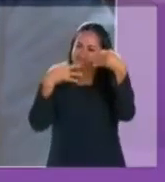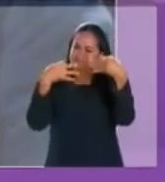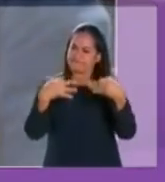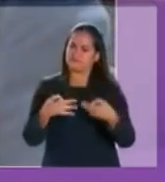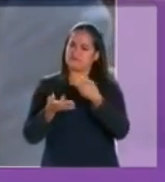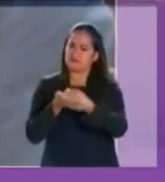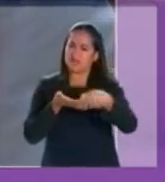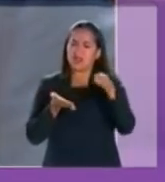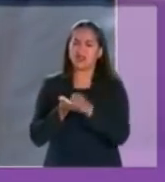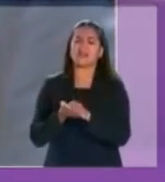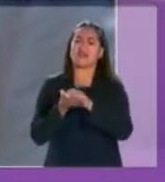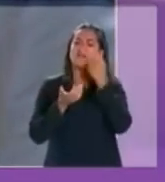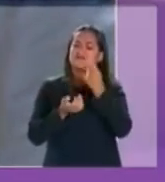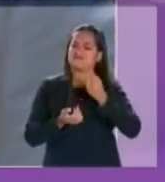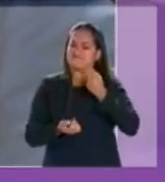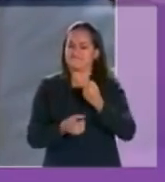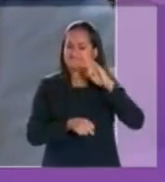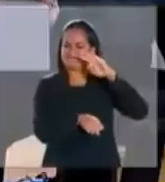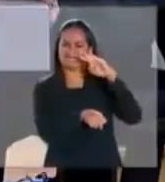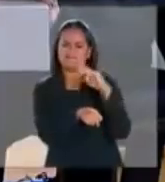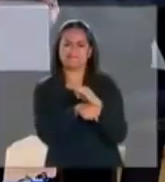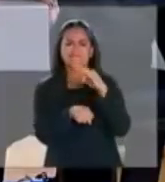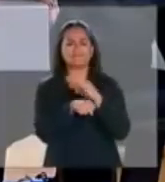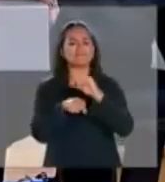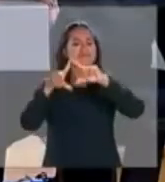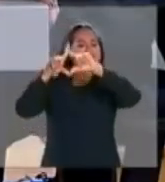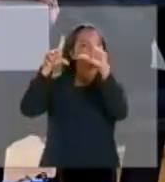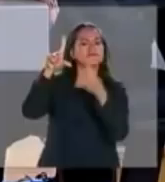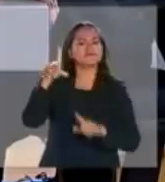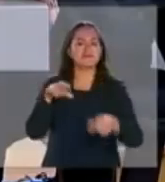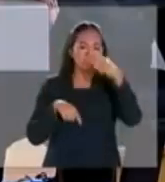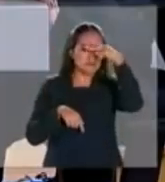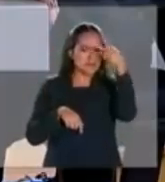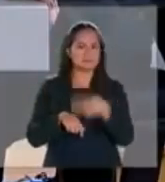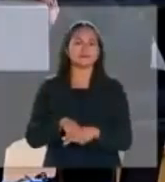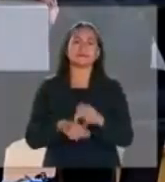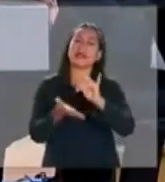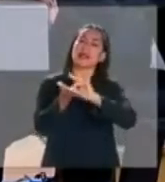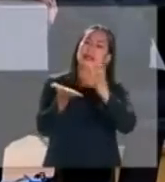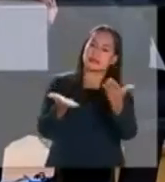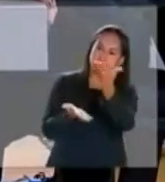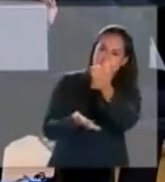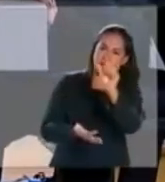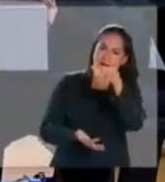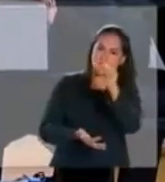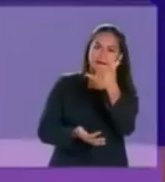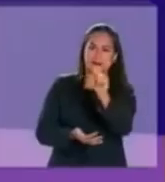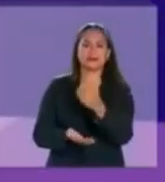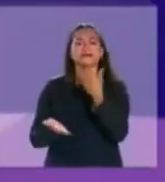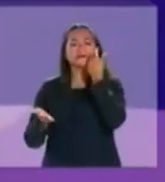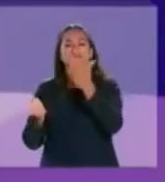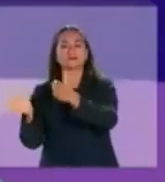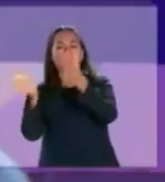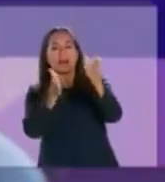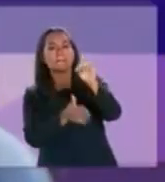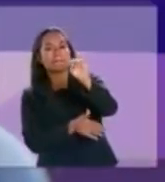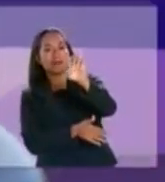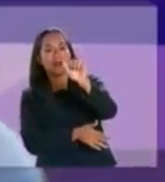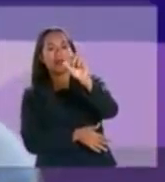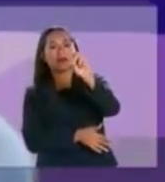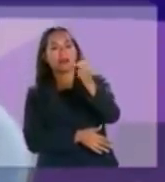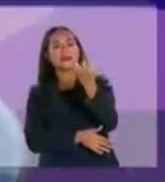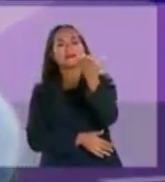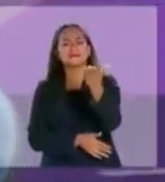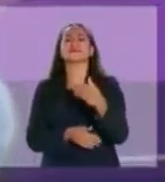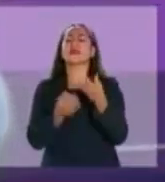defendiendo el interés nacional gracias candidato anaya candidato me solamente para decir que el valor se acredita de frente que el día